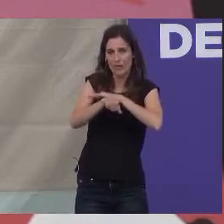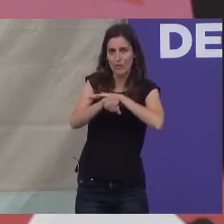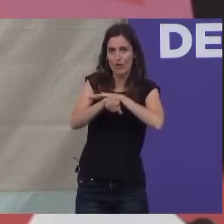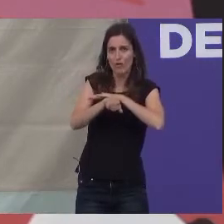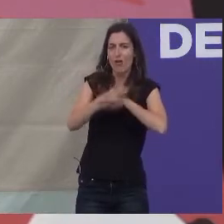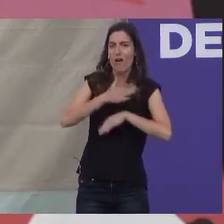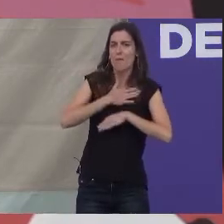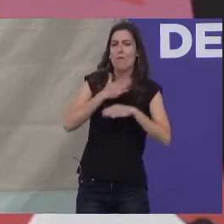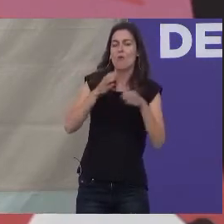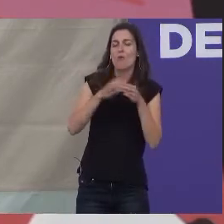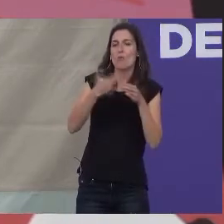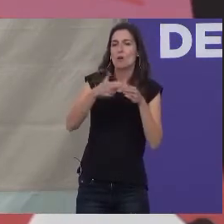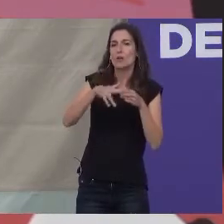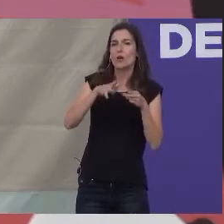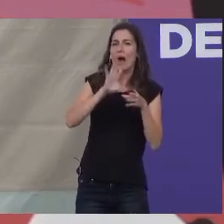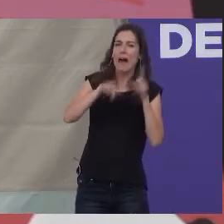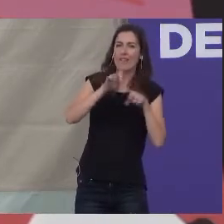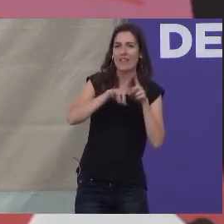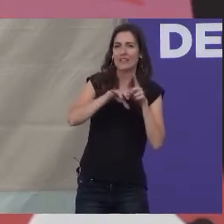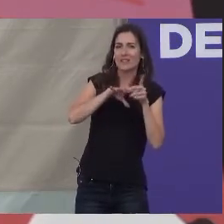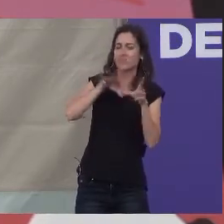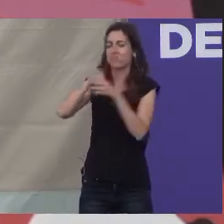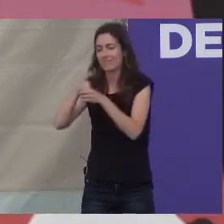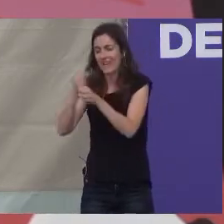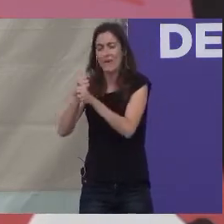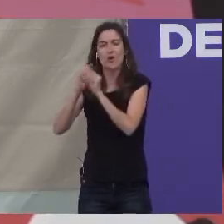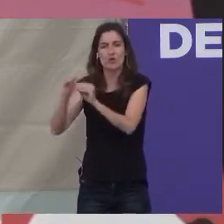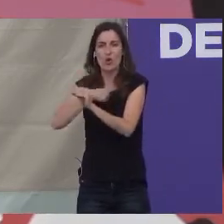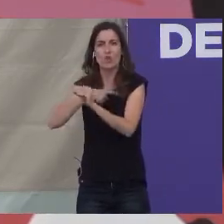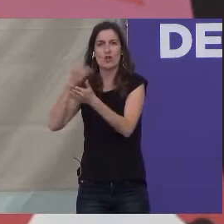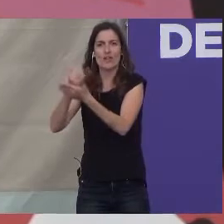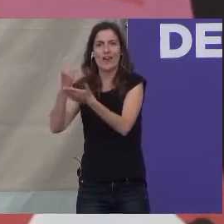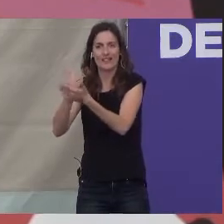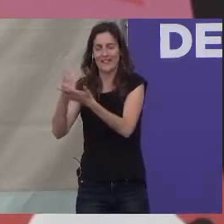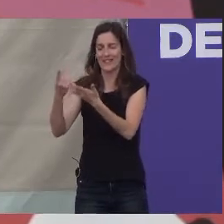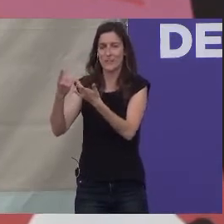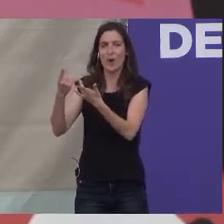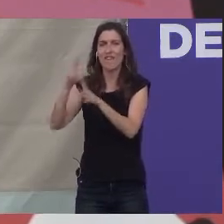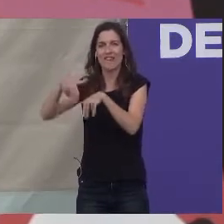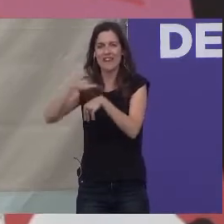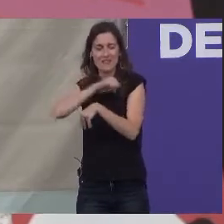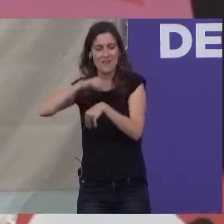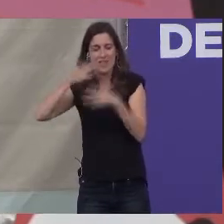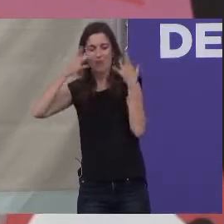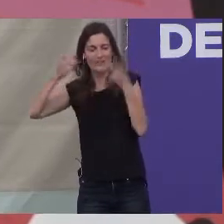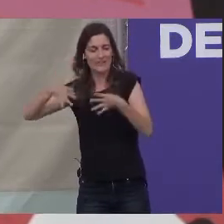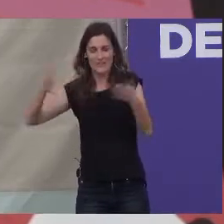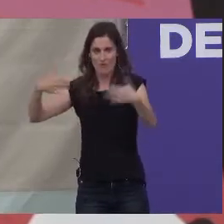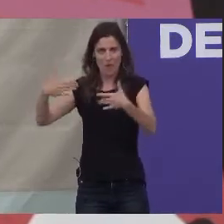muchas veces se inmiscuyera en la actuación de la comisión de garantías, despojándola de su debida imparcialidad, independencia y